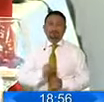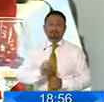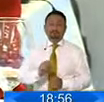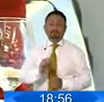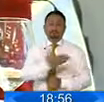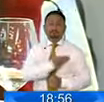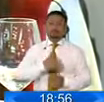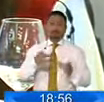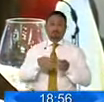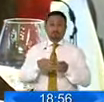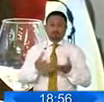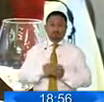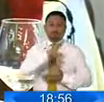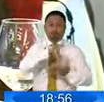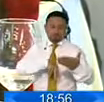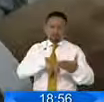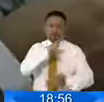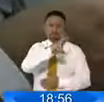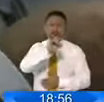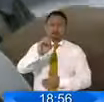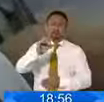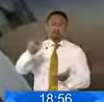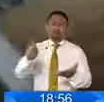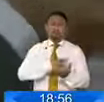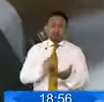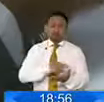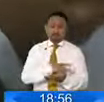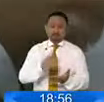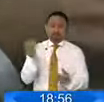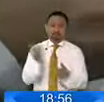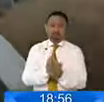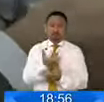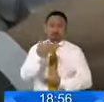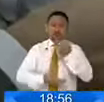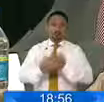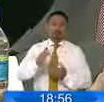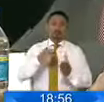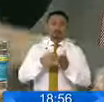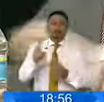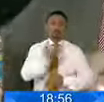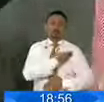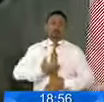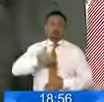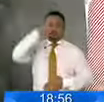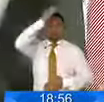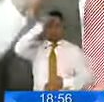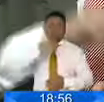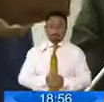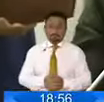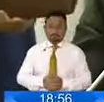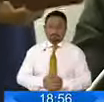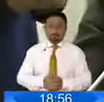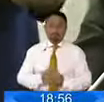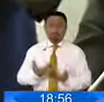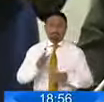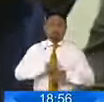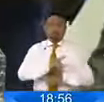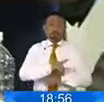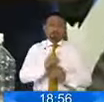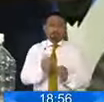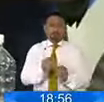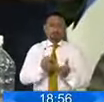comisión era leer las cerca de 200 páginas que contenía el expediente de enjuiciamiento en contra del vicepresidente. Esto en medio de las